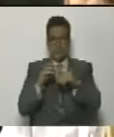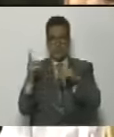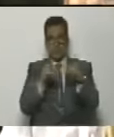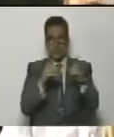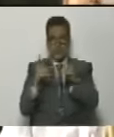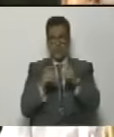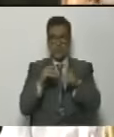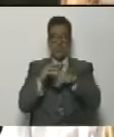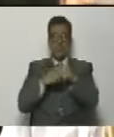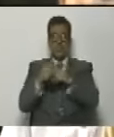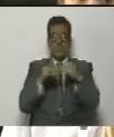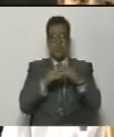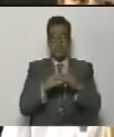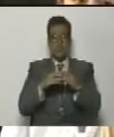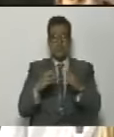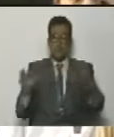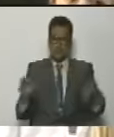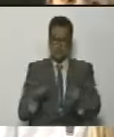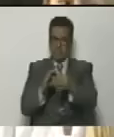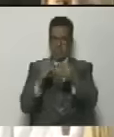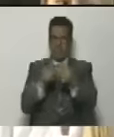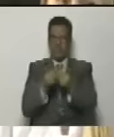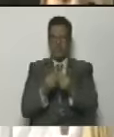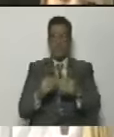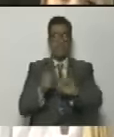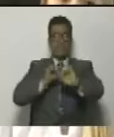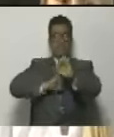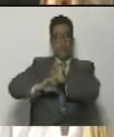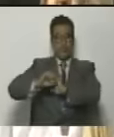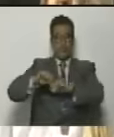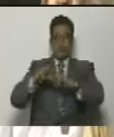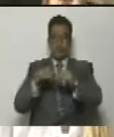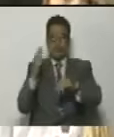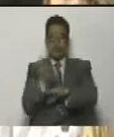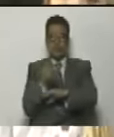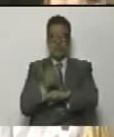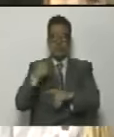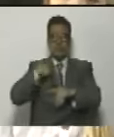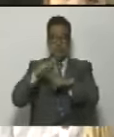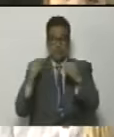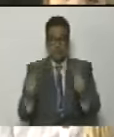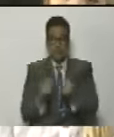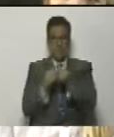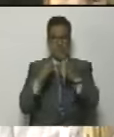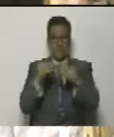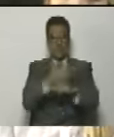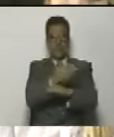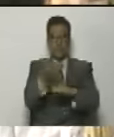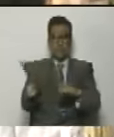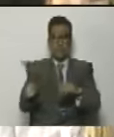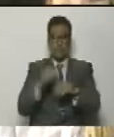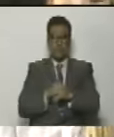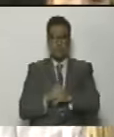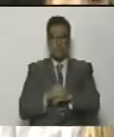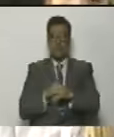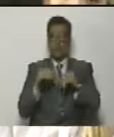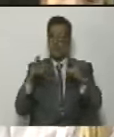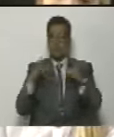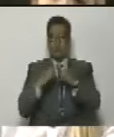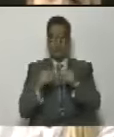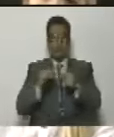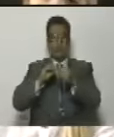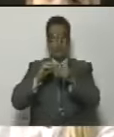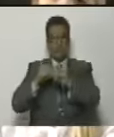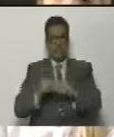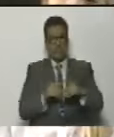diálogo, hemos llamado a la reconciliación, hemos rechazado las sanciones, los hemos acompañado todos ustedes en todos estos